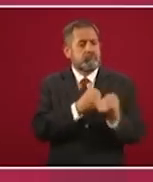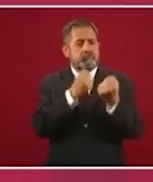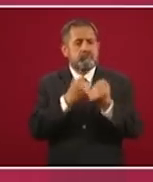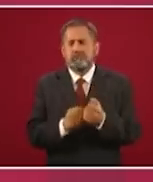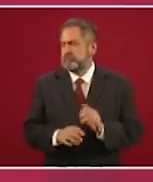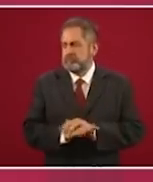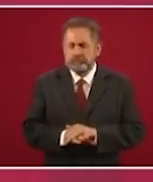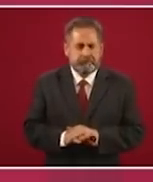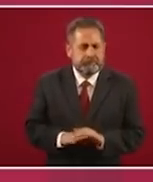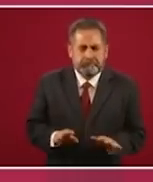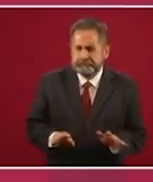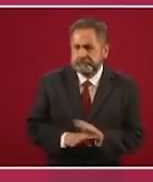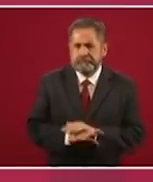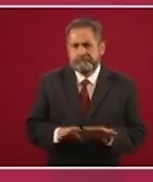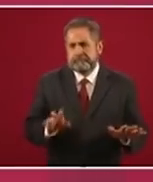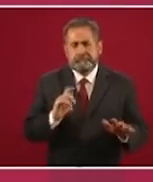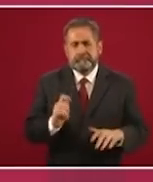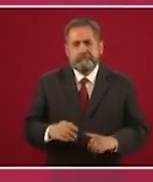más es